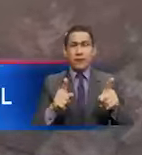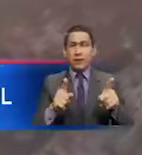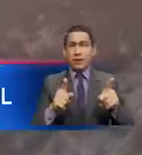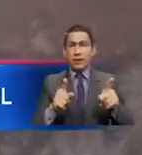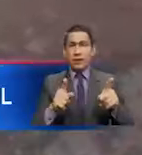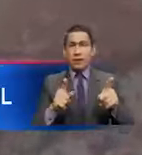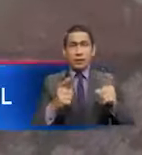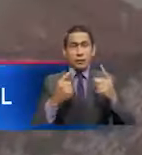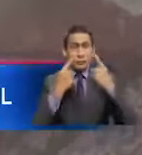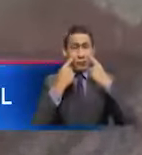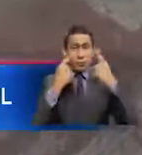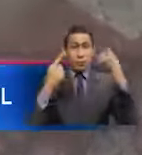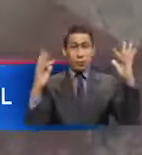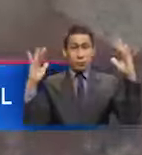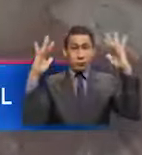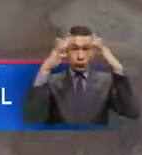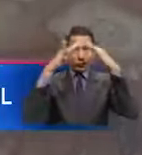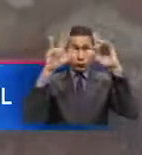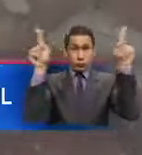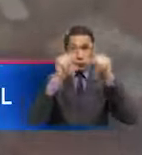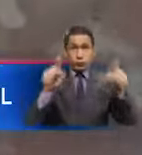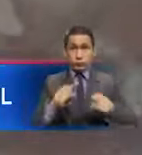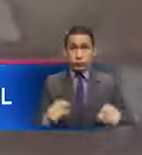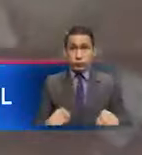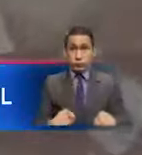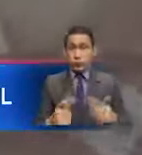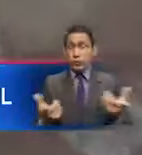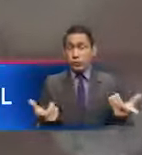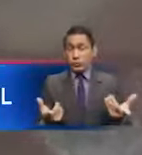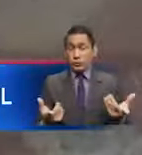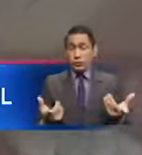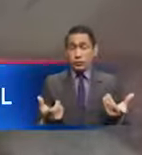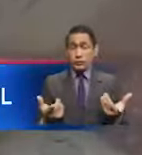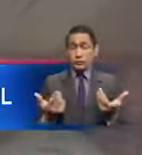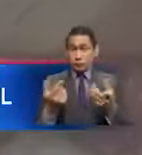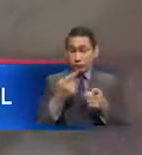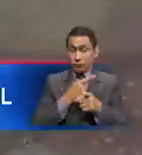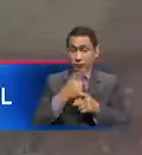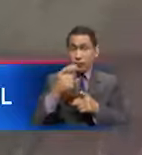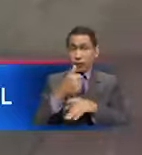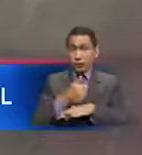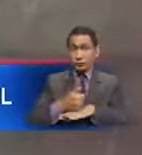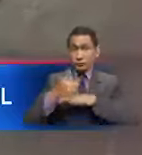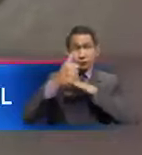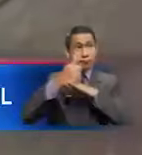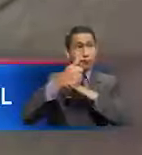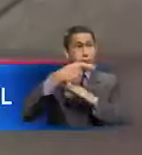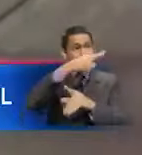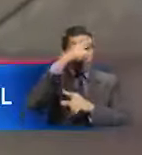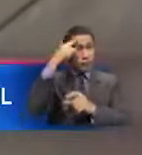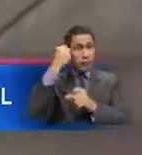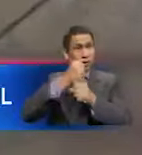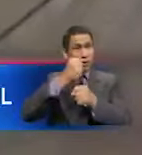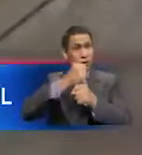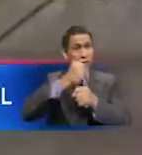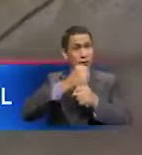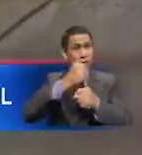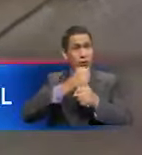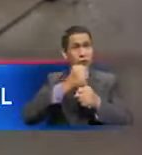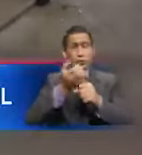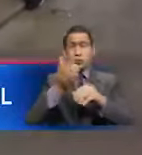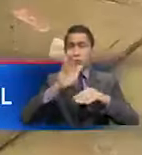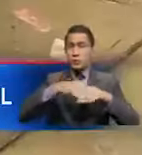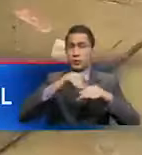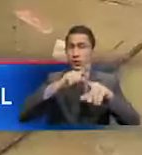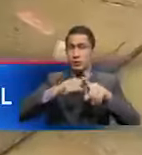estas tormentas eléctricas en Pozorja. Desde Segura EP se empezó a trabajar de manera ardua con todos los organismos de socorro